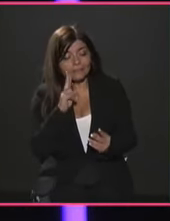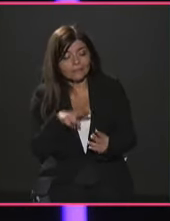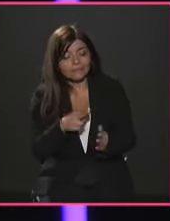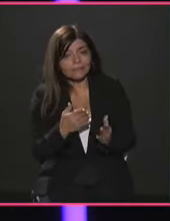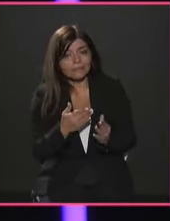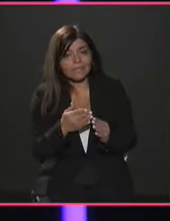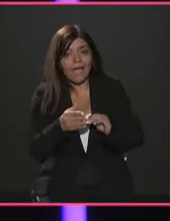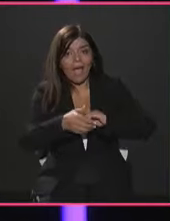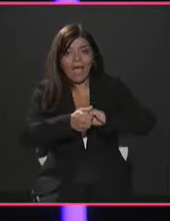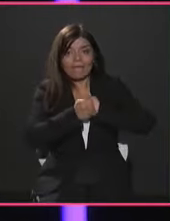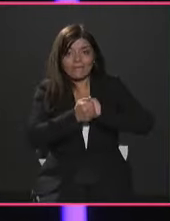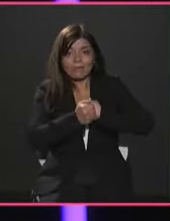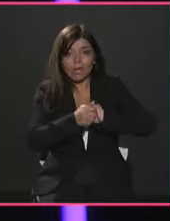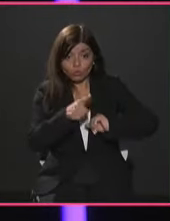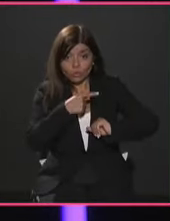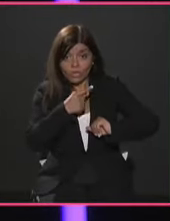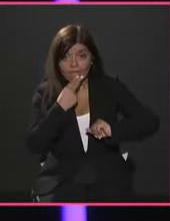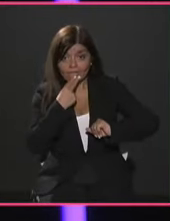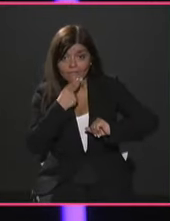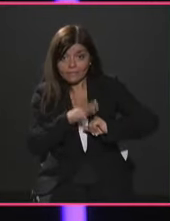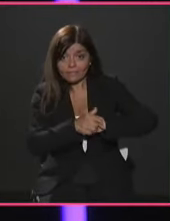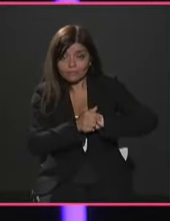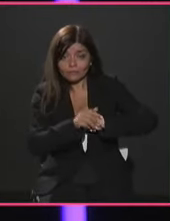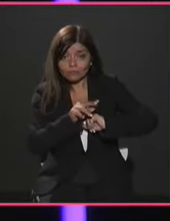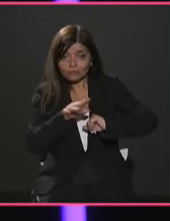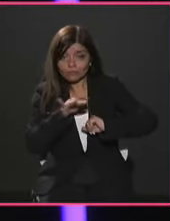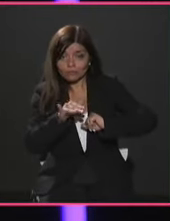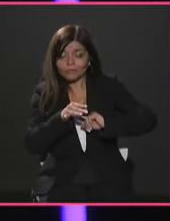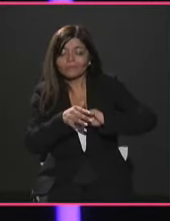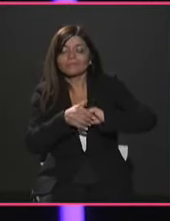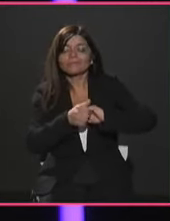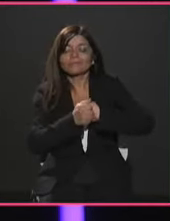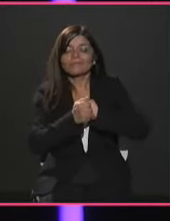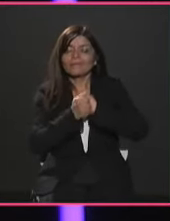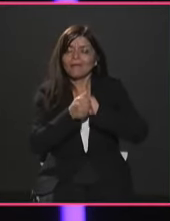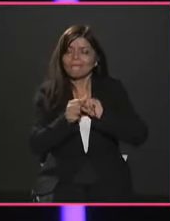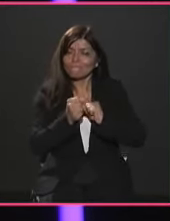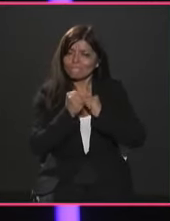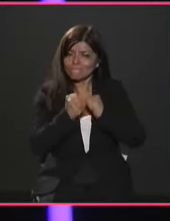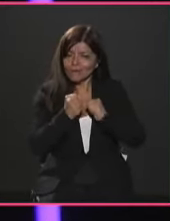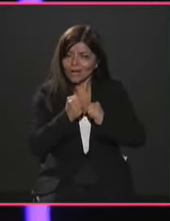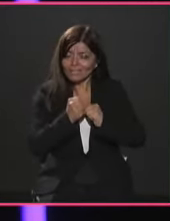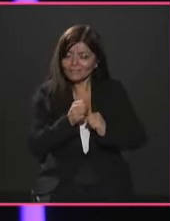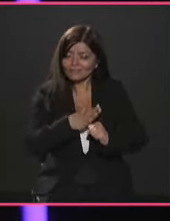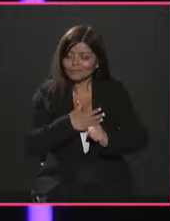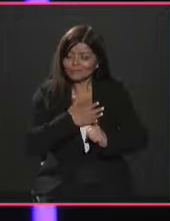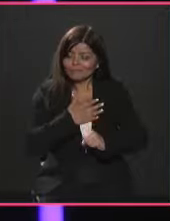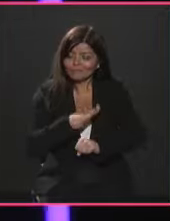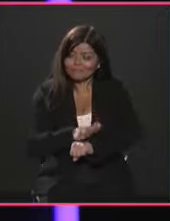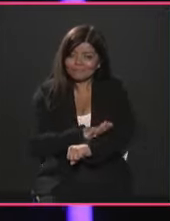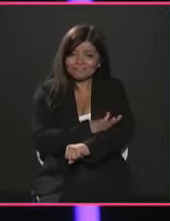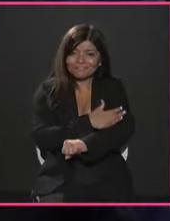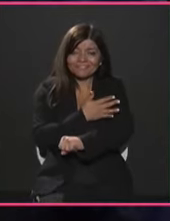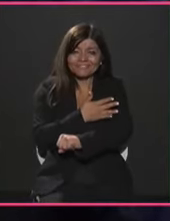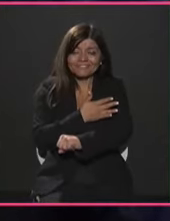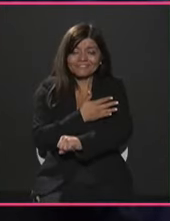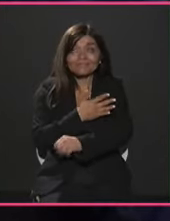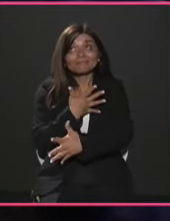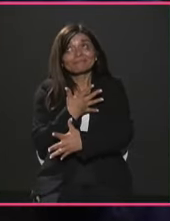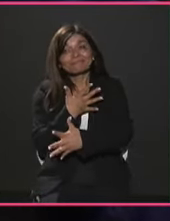dije sujétame la mano si es que quieres vivir y un minuto después me tomó la mano muy fuerte y me emocioné mucho y después